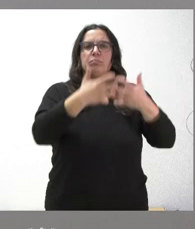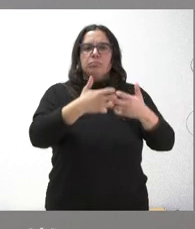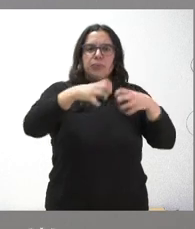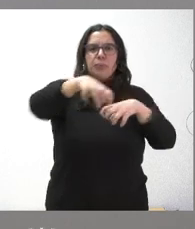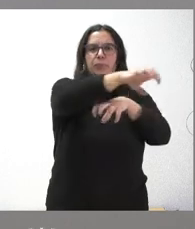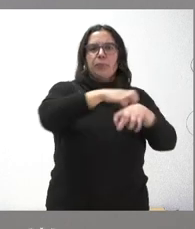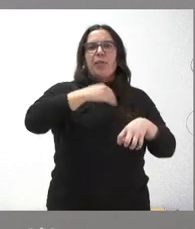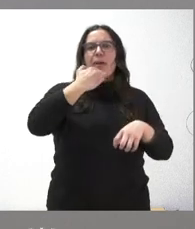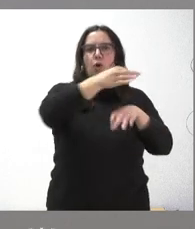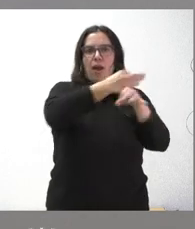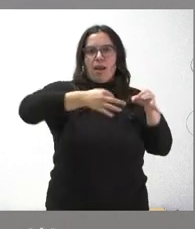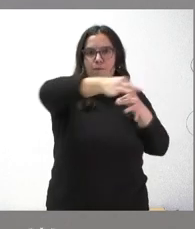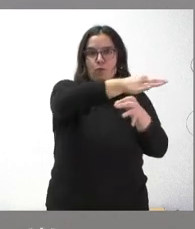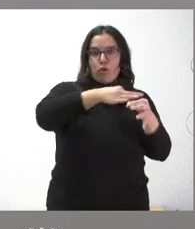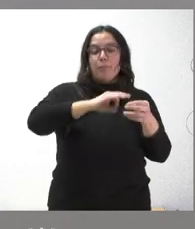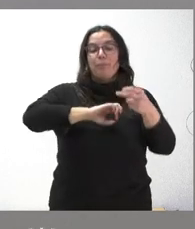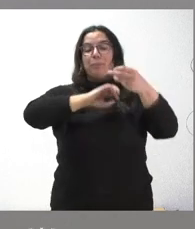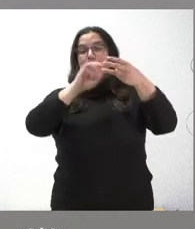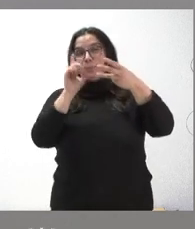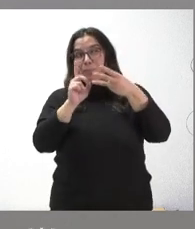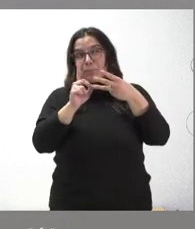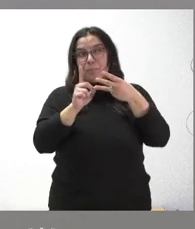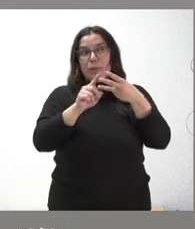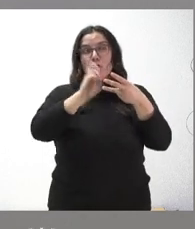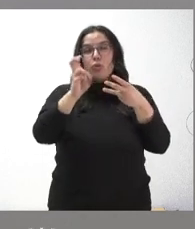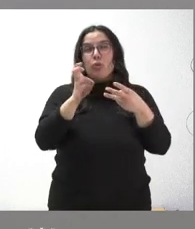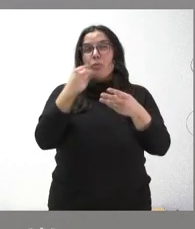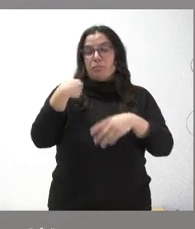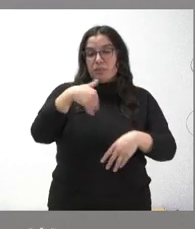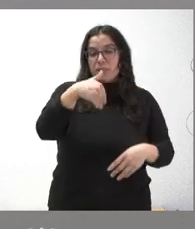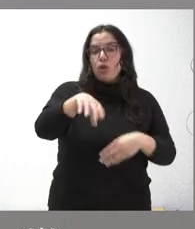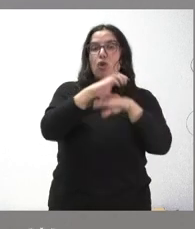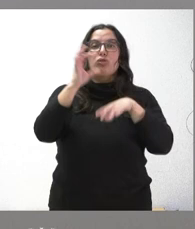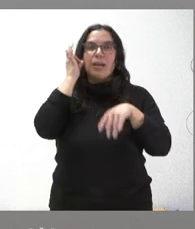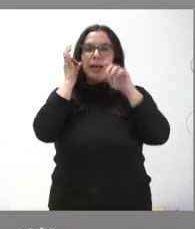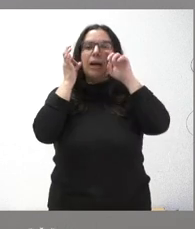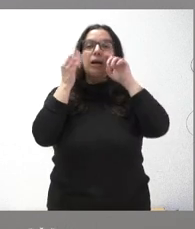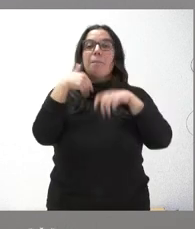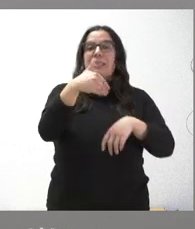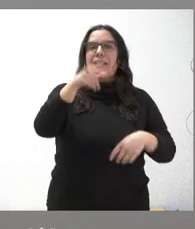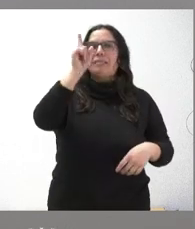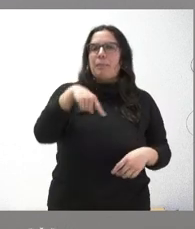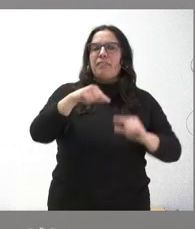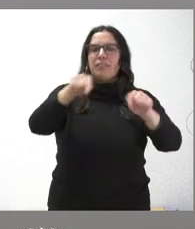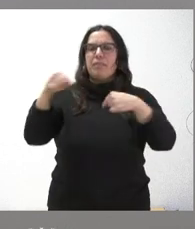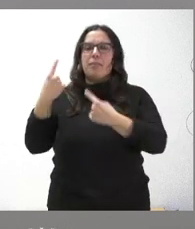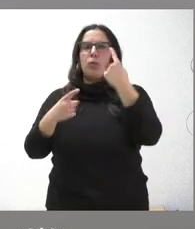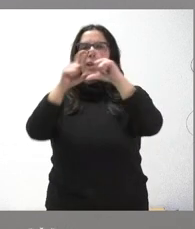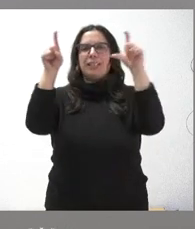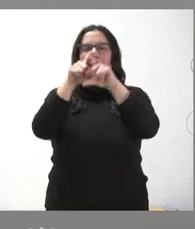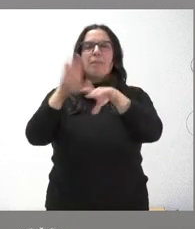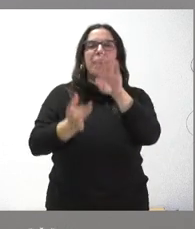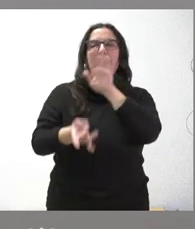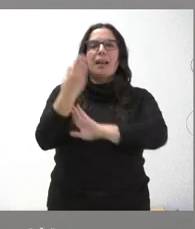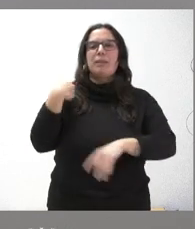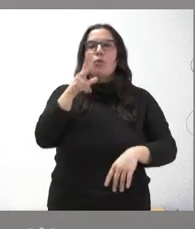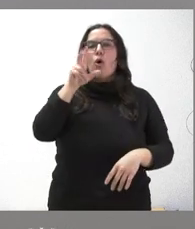Zamora la segunda de las cuestiones en breves fechas la consejera presentará algunas de estas firmas con algunas entidades para la puesta en marcha de